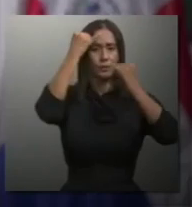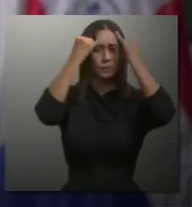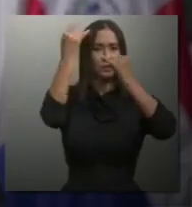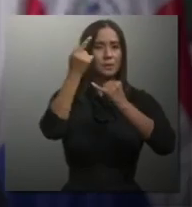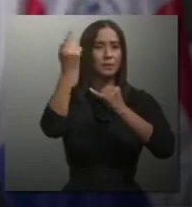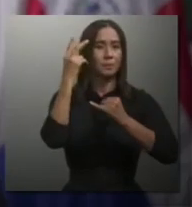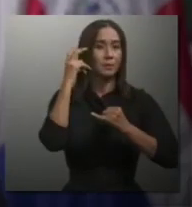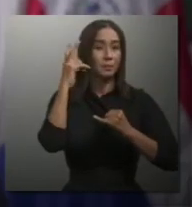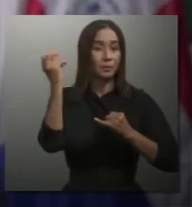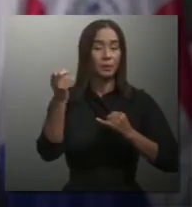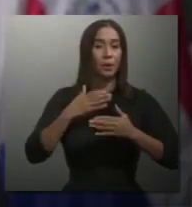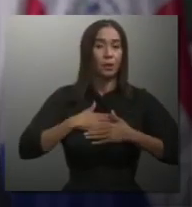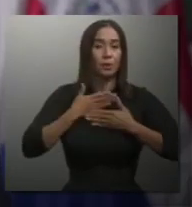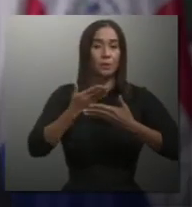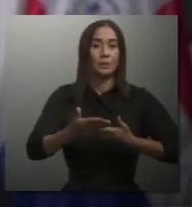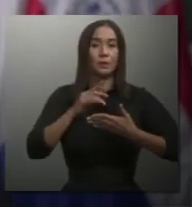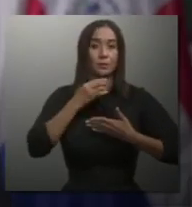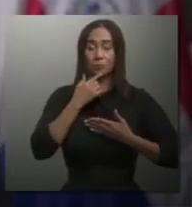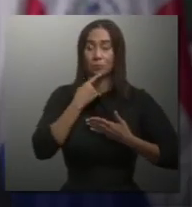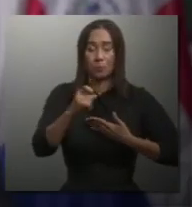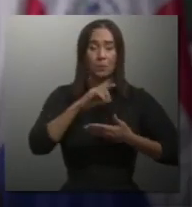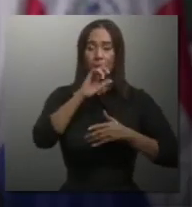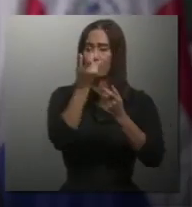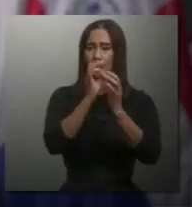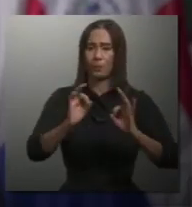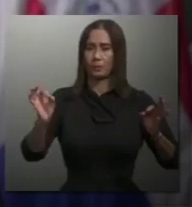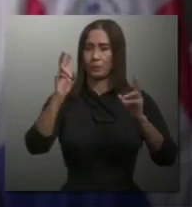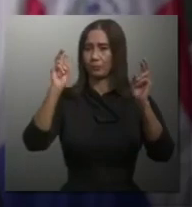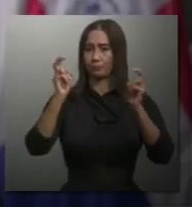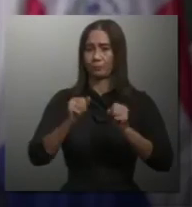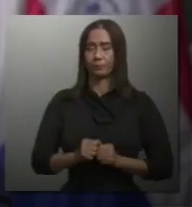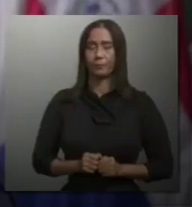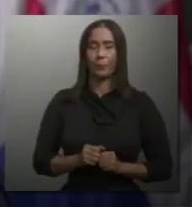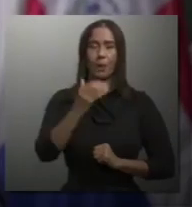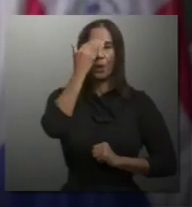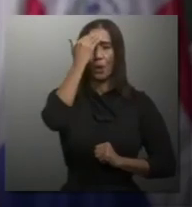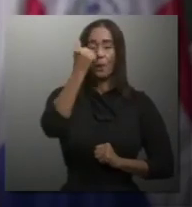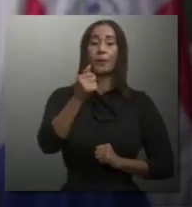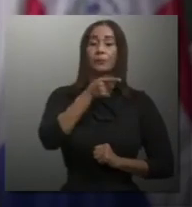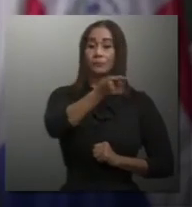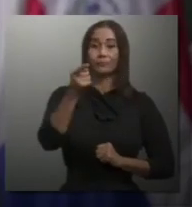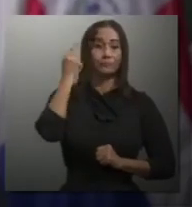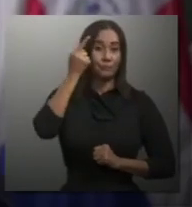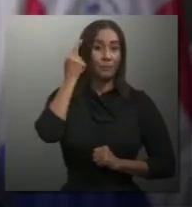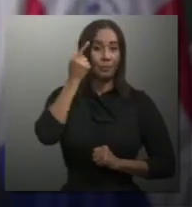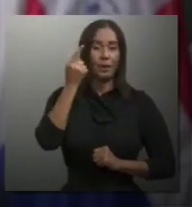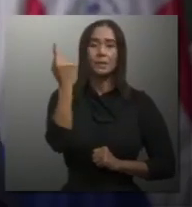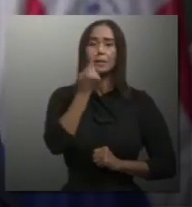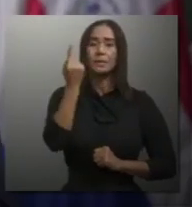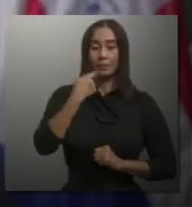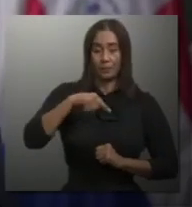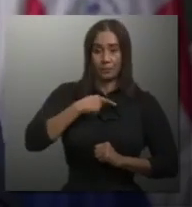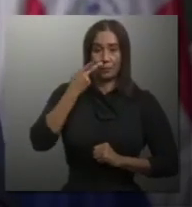Hola, ¿qué tal? Gracias por visitar Noticias de Hoy, donde recibe la noticia más importante del país y el mundo. Si